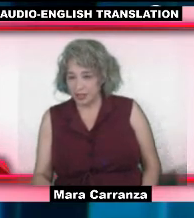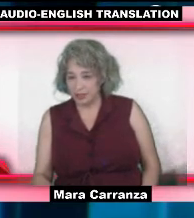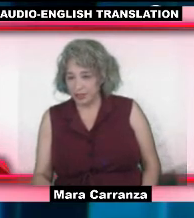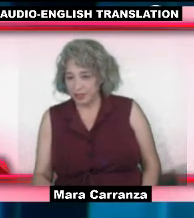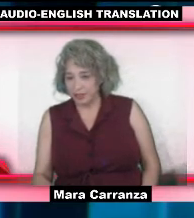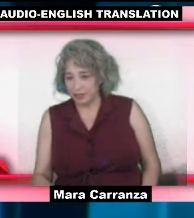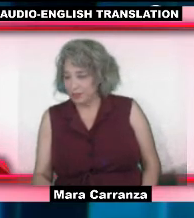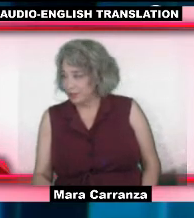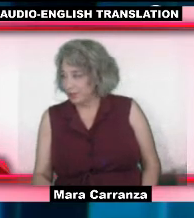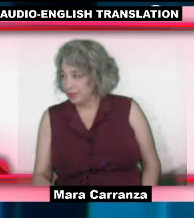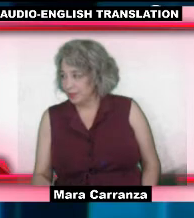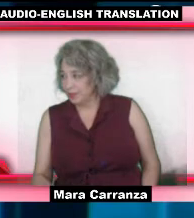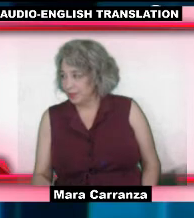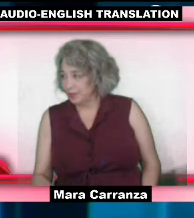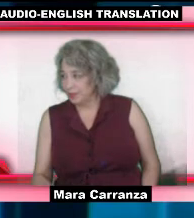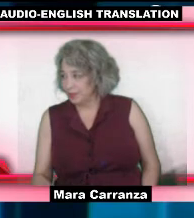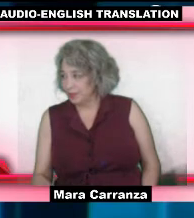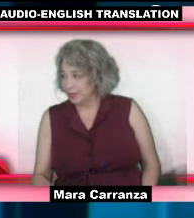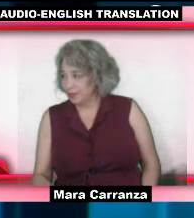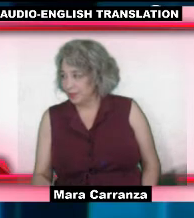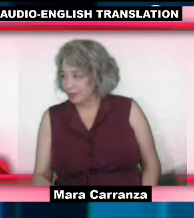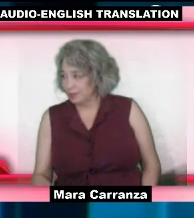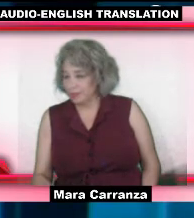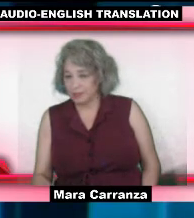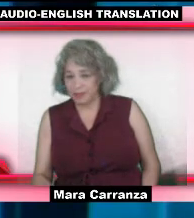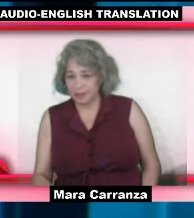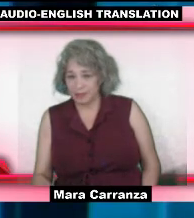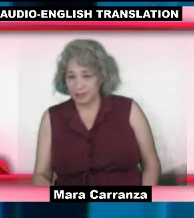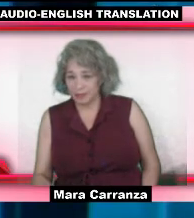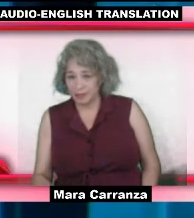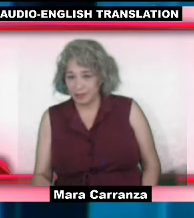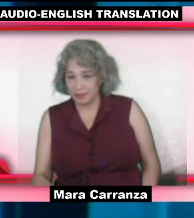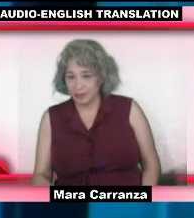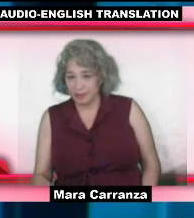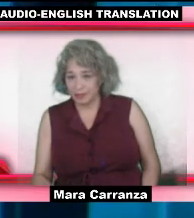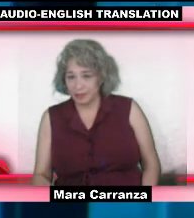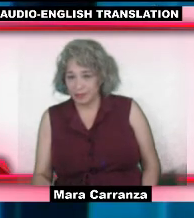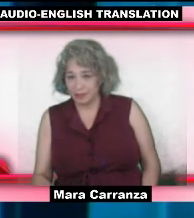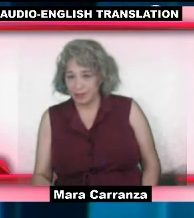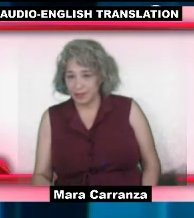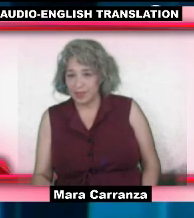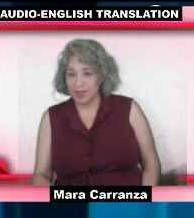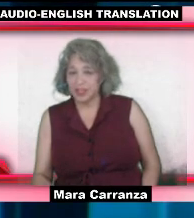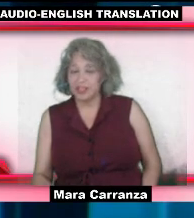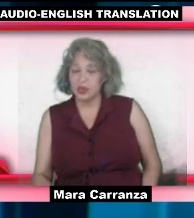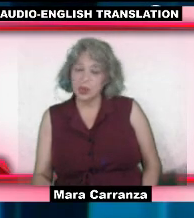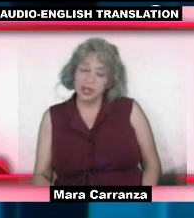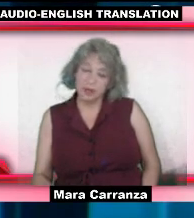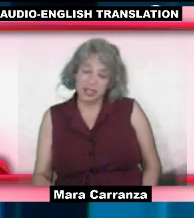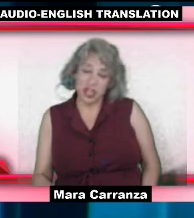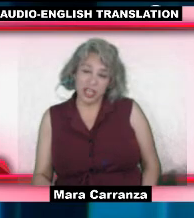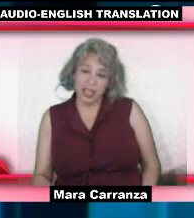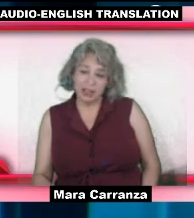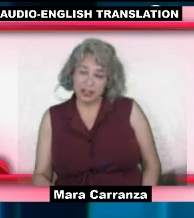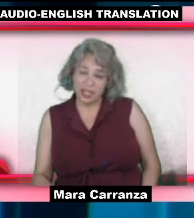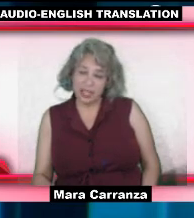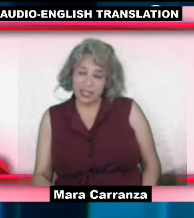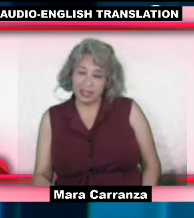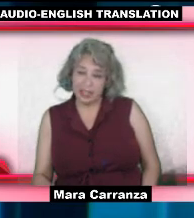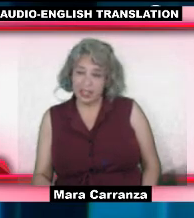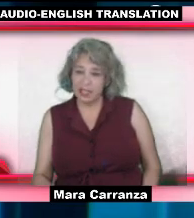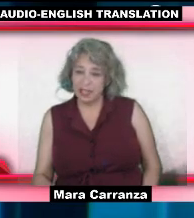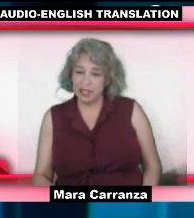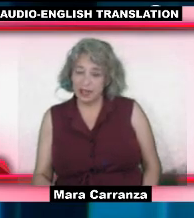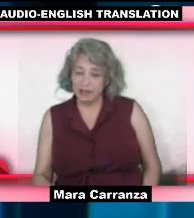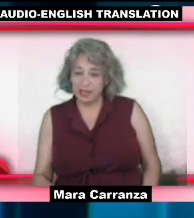watching. Vamos a checar los detalles de esta importante noticia aquí en Quesadilla de Verdades. So we're going to be checking out the